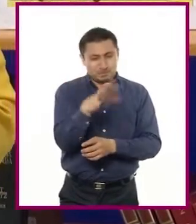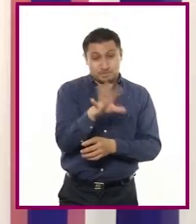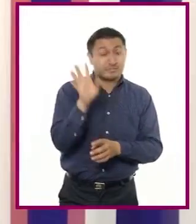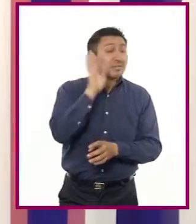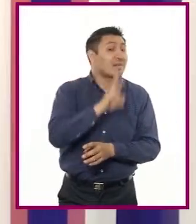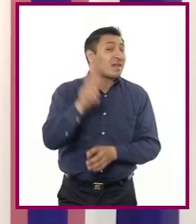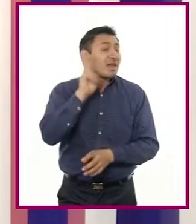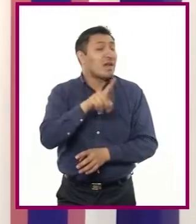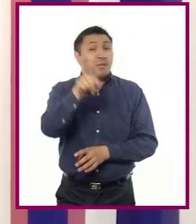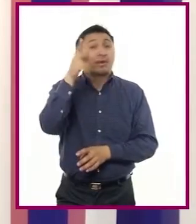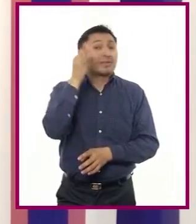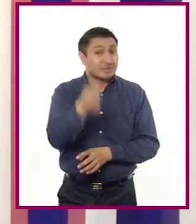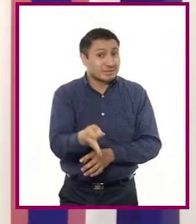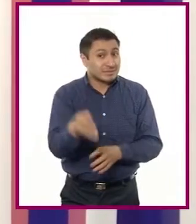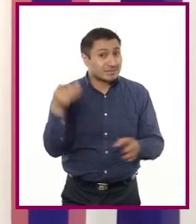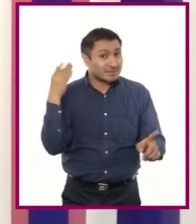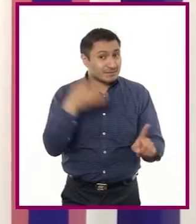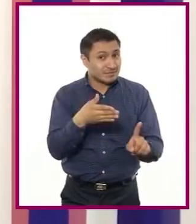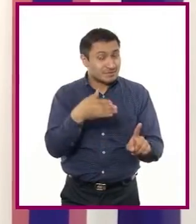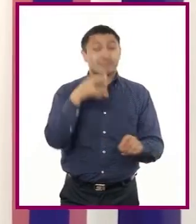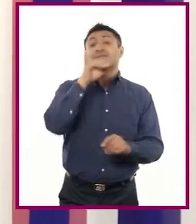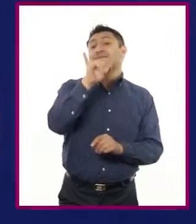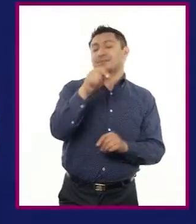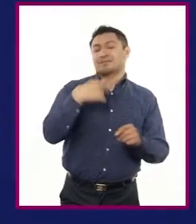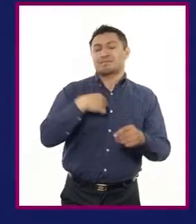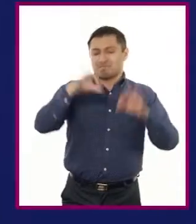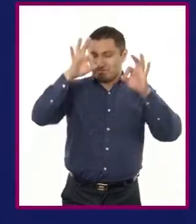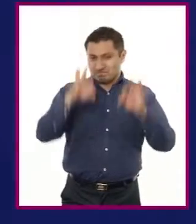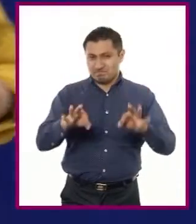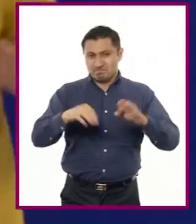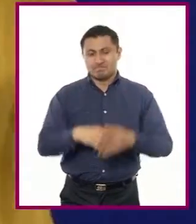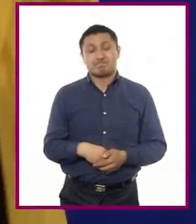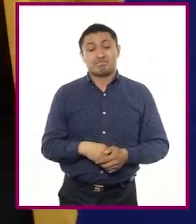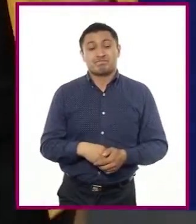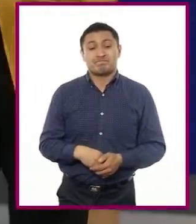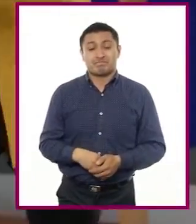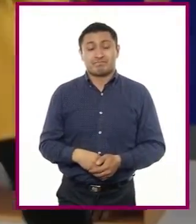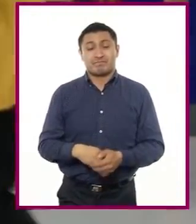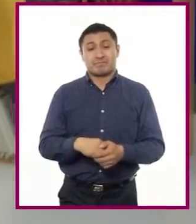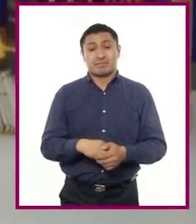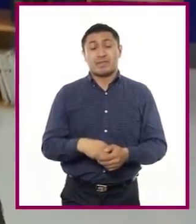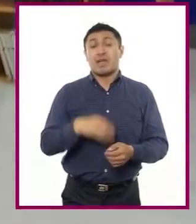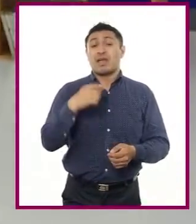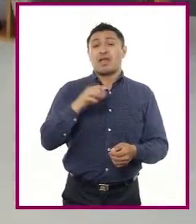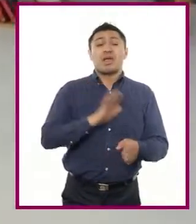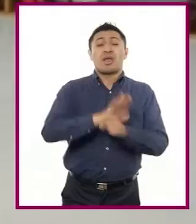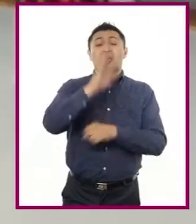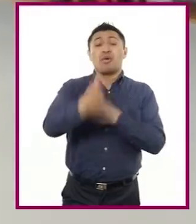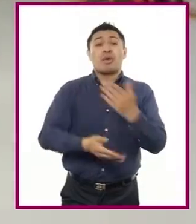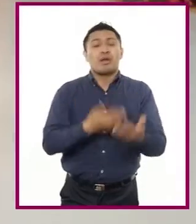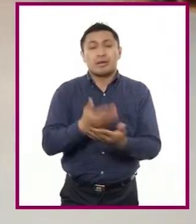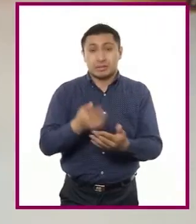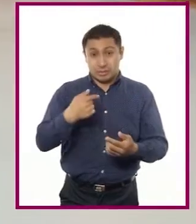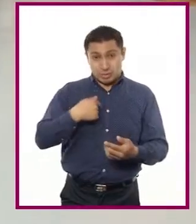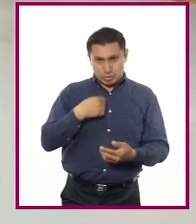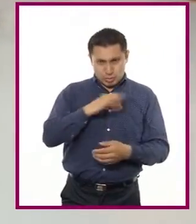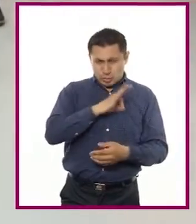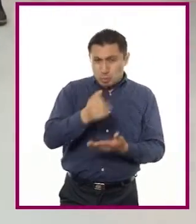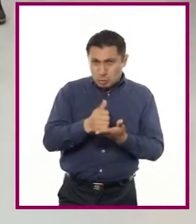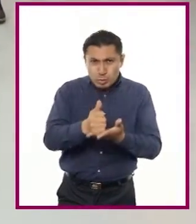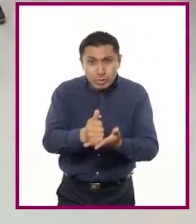reto? Claro, estoy listo. ¿En qué le puedo ayudar? ¿En qué le puedo